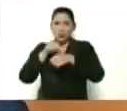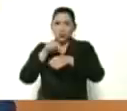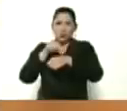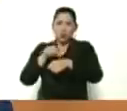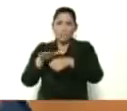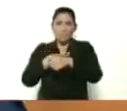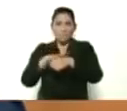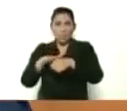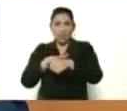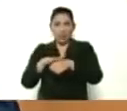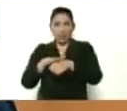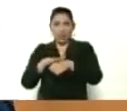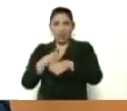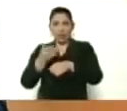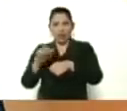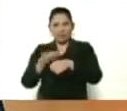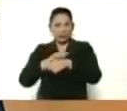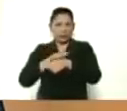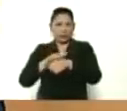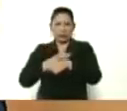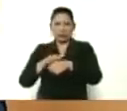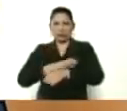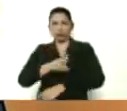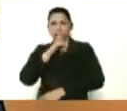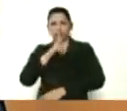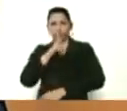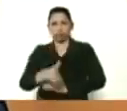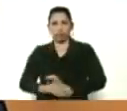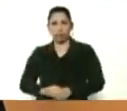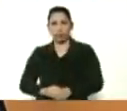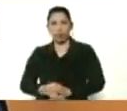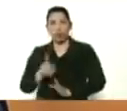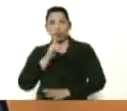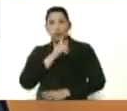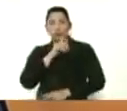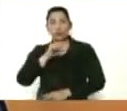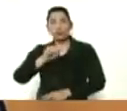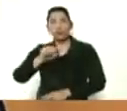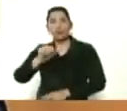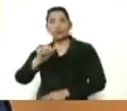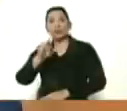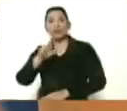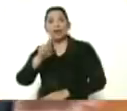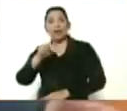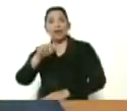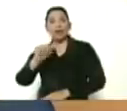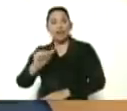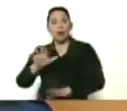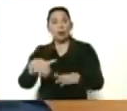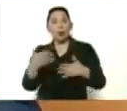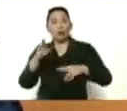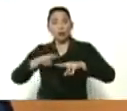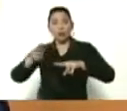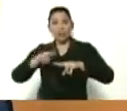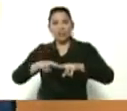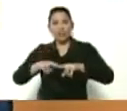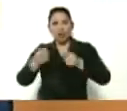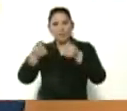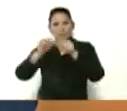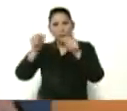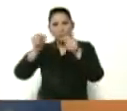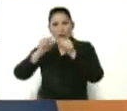piel y generan un tipo de lesiones que son características, todo el mundo, lo que la gente conoce como sarna. Eso, cuando los niños tienen piojos, eso